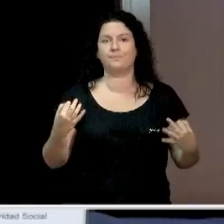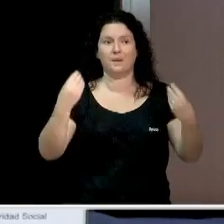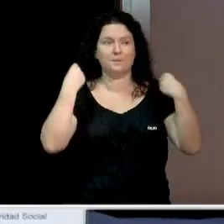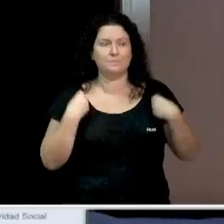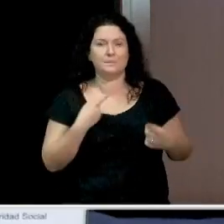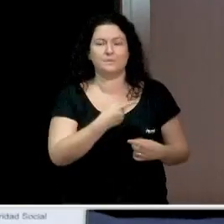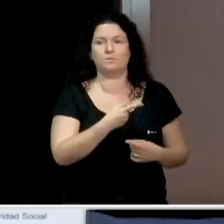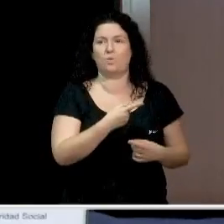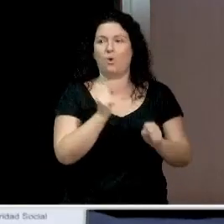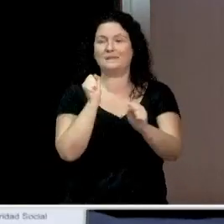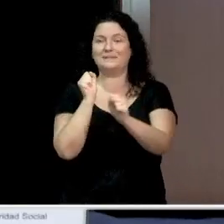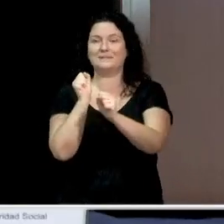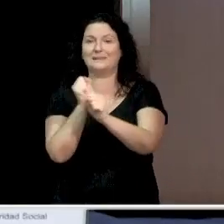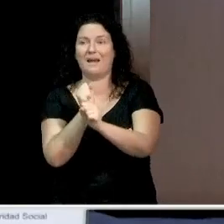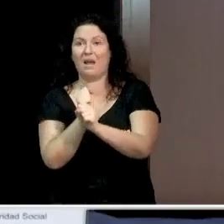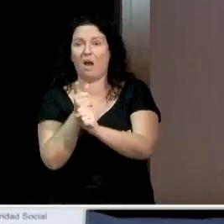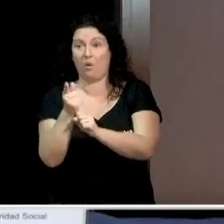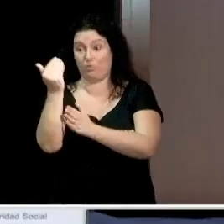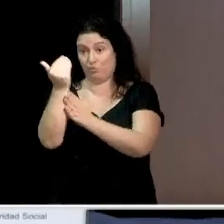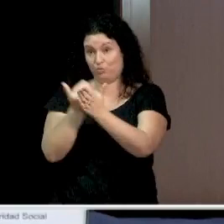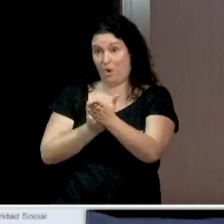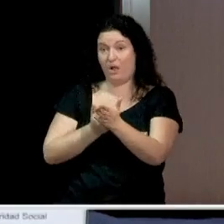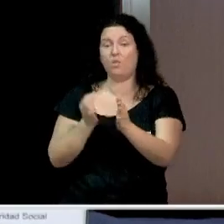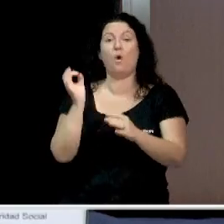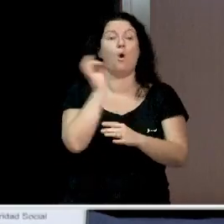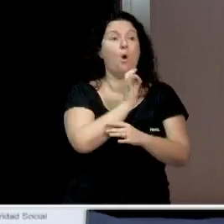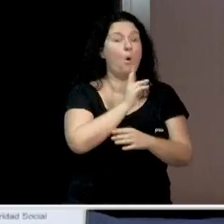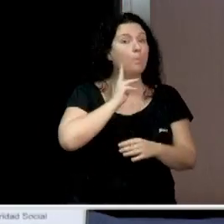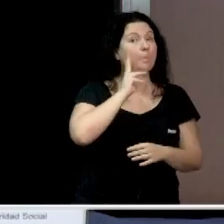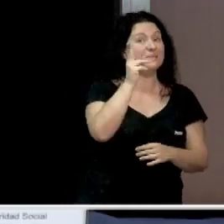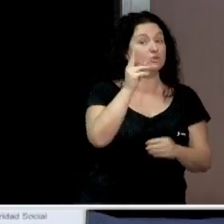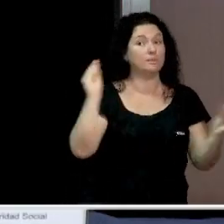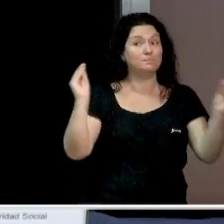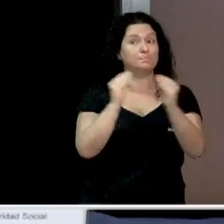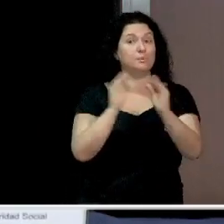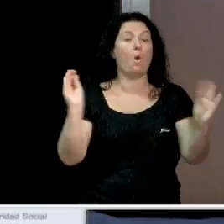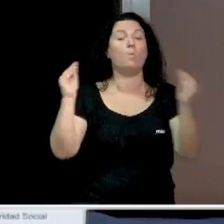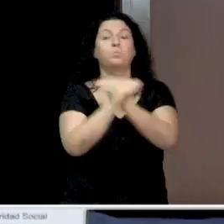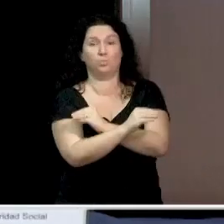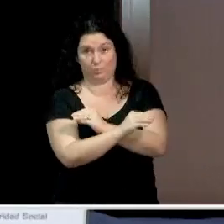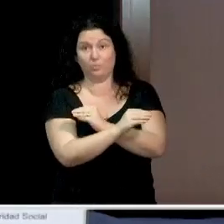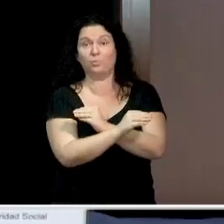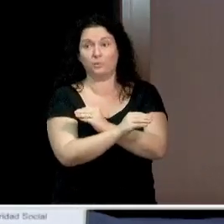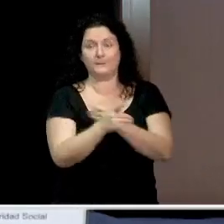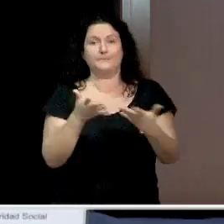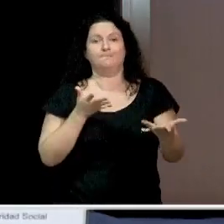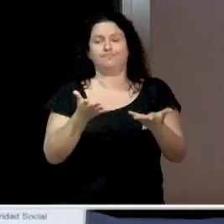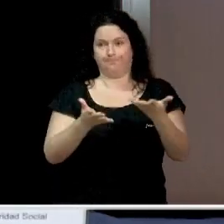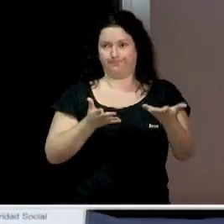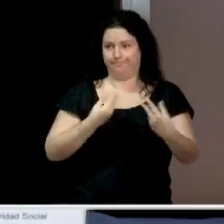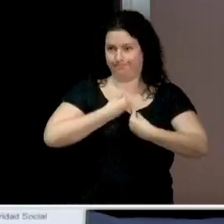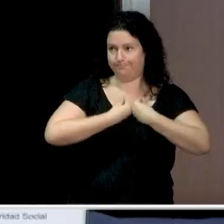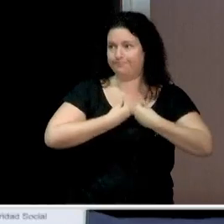no de las posibles prestaciones o pensiones públicas que estén recibiendo, y digo,